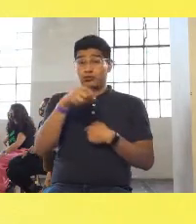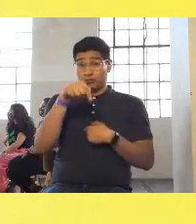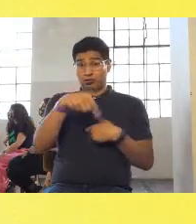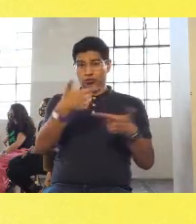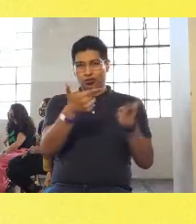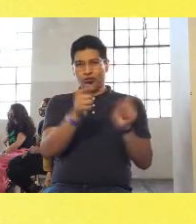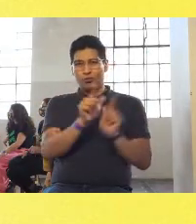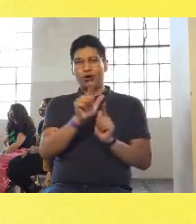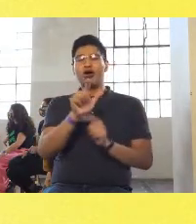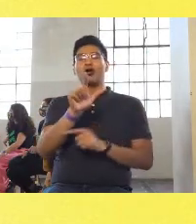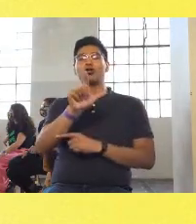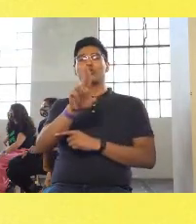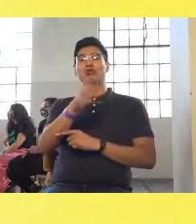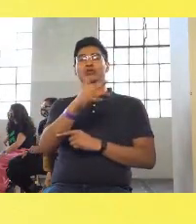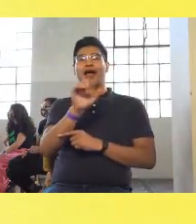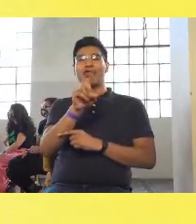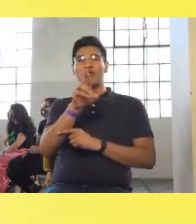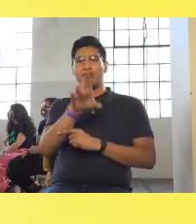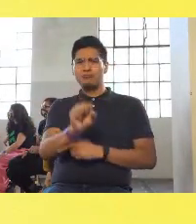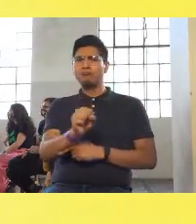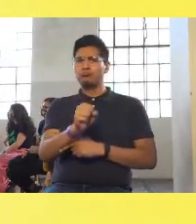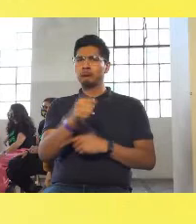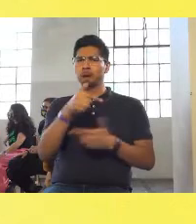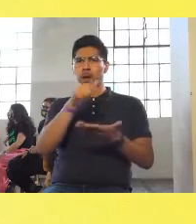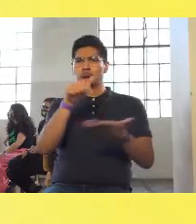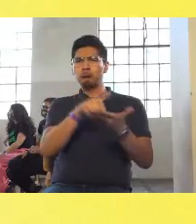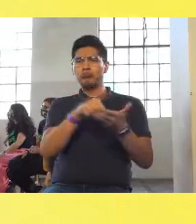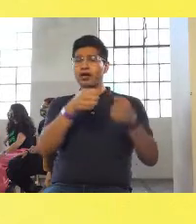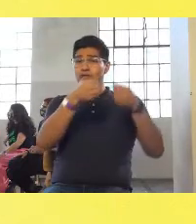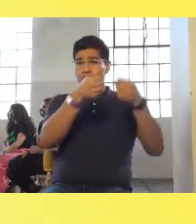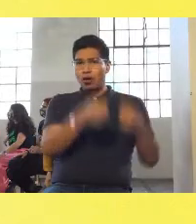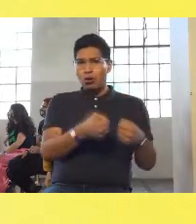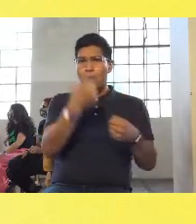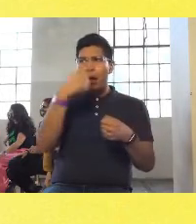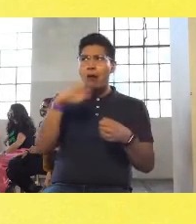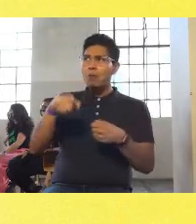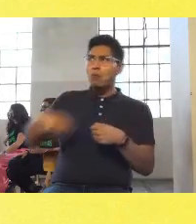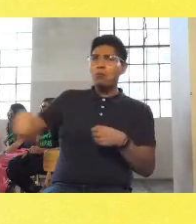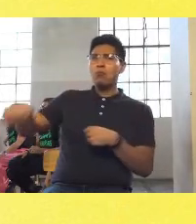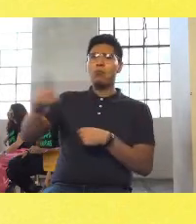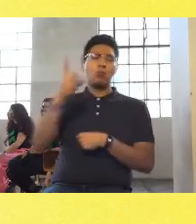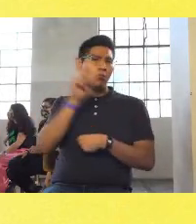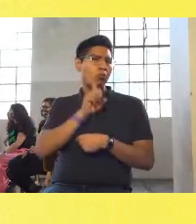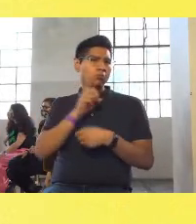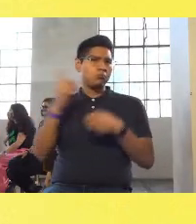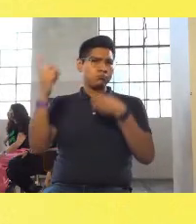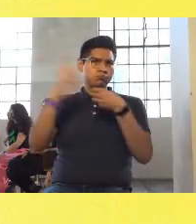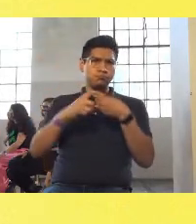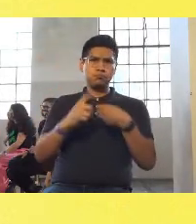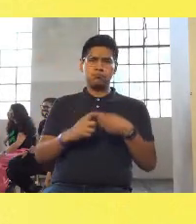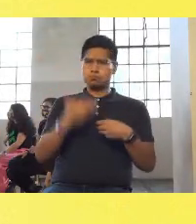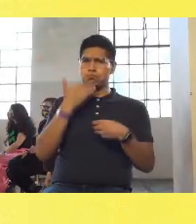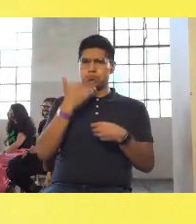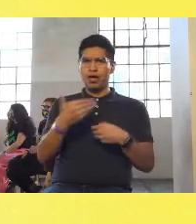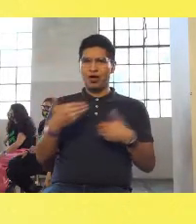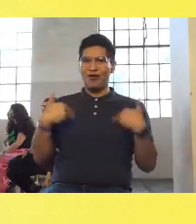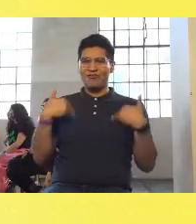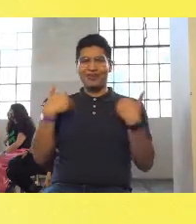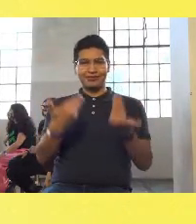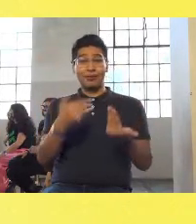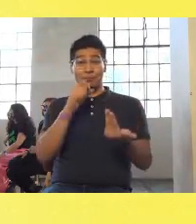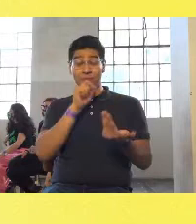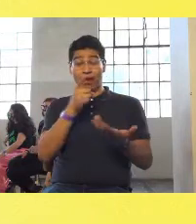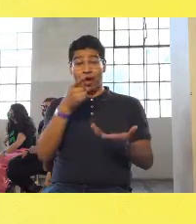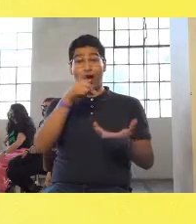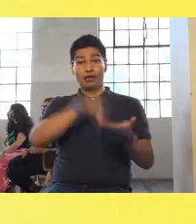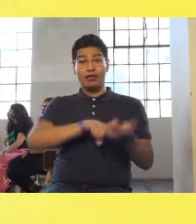¿no? Como para todas, pues, ¿no? Como para que todas las que quieran acercarse estén ahí, puedan estar ahí como seguras. Y creo que a nivel como de todas las que estamos ahí, creo que también es